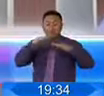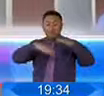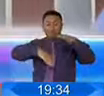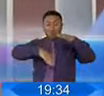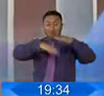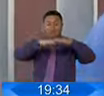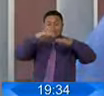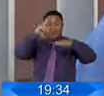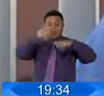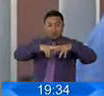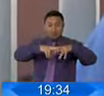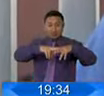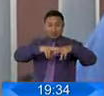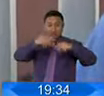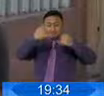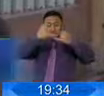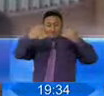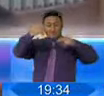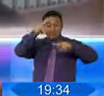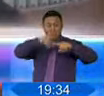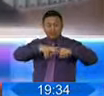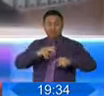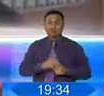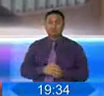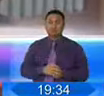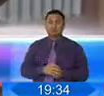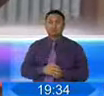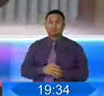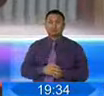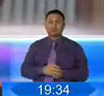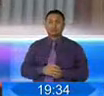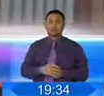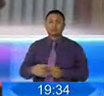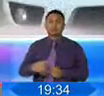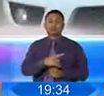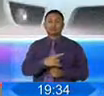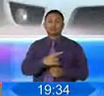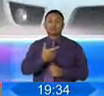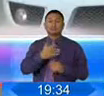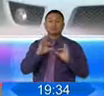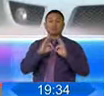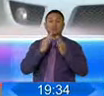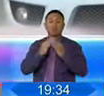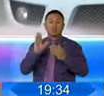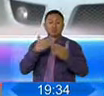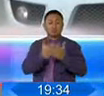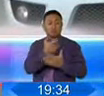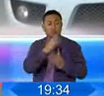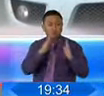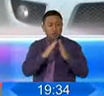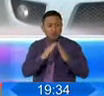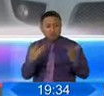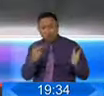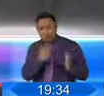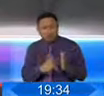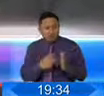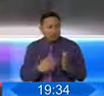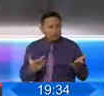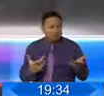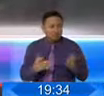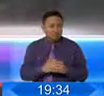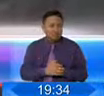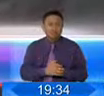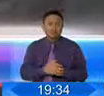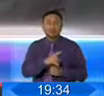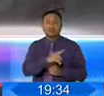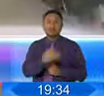tensión y lo aló. Hasta la vivienda donde está el fallecido llegaron sus familiares para conocer detalles del incidente que deja a un